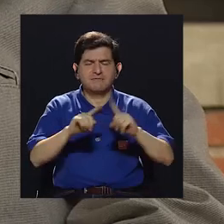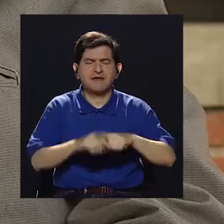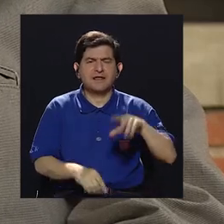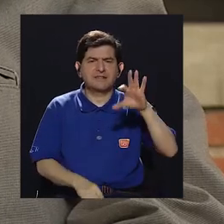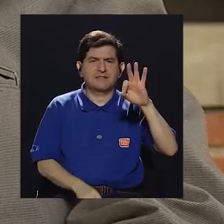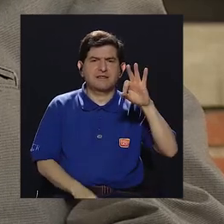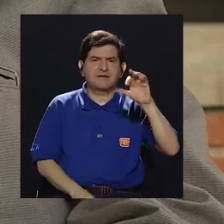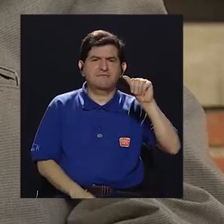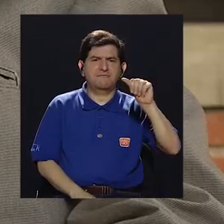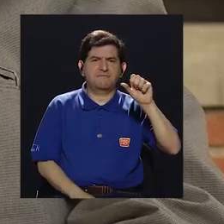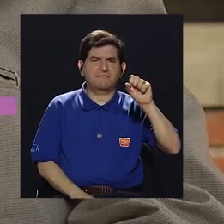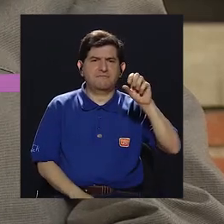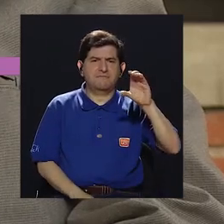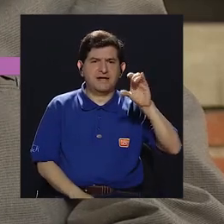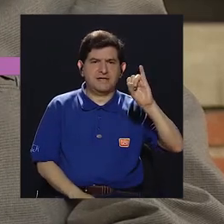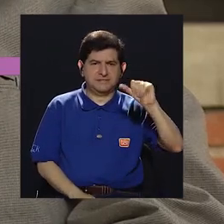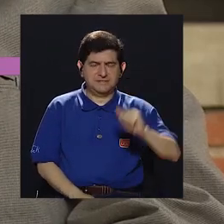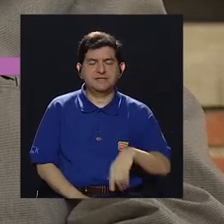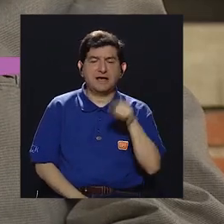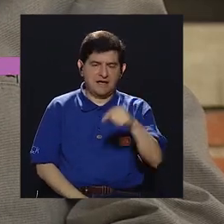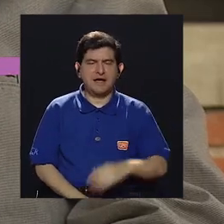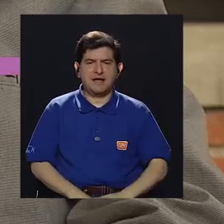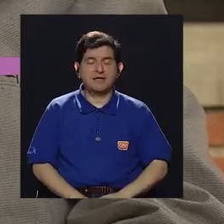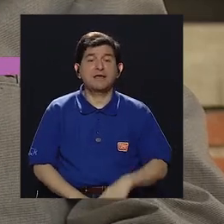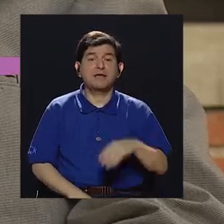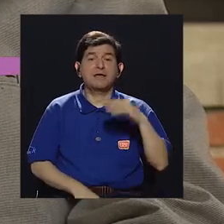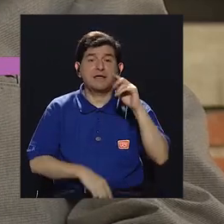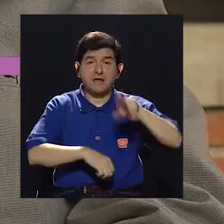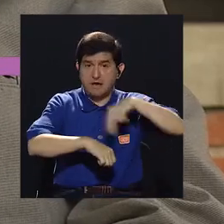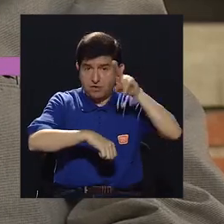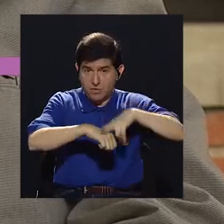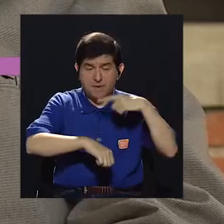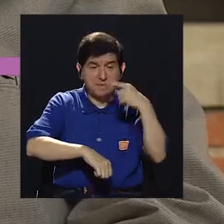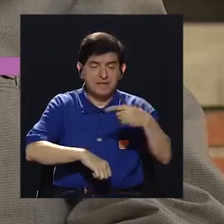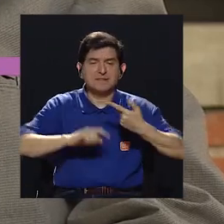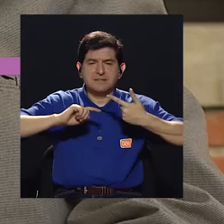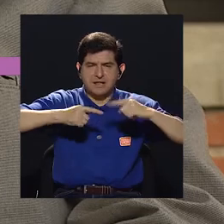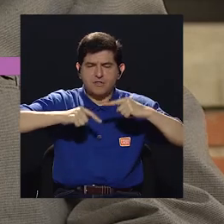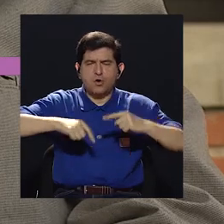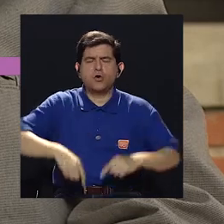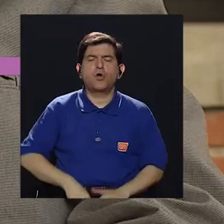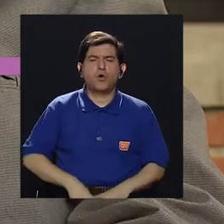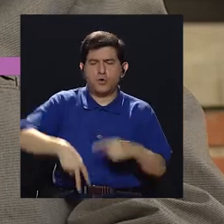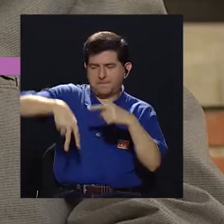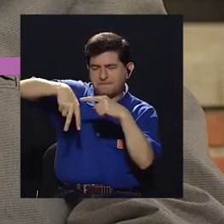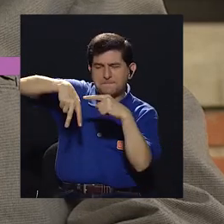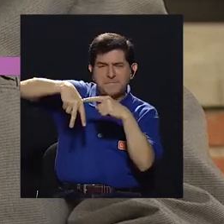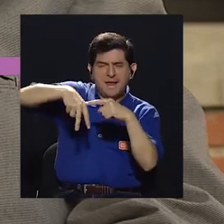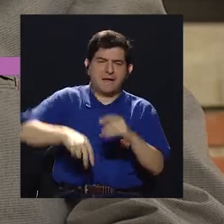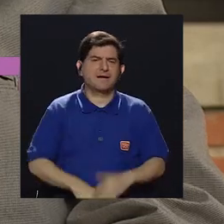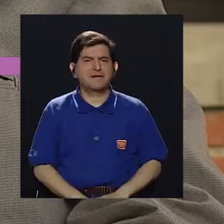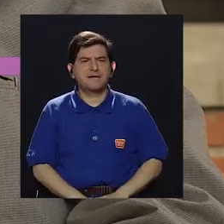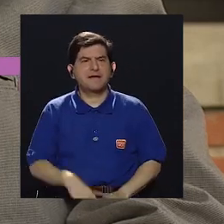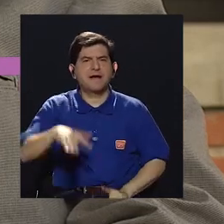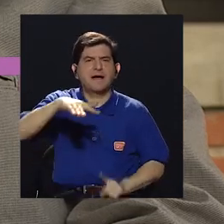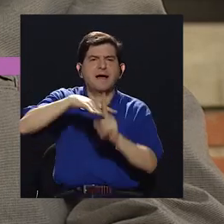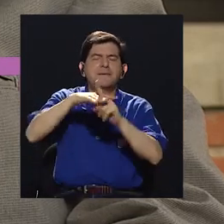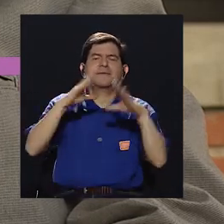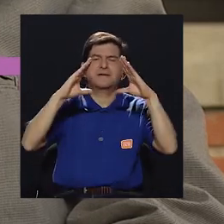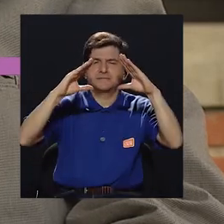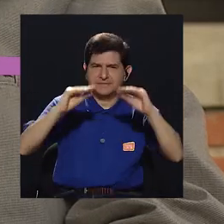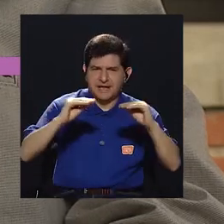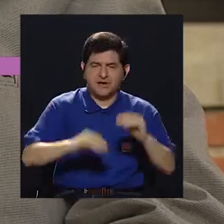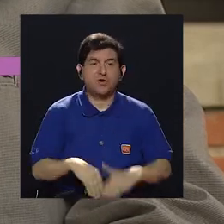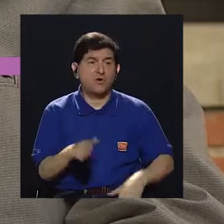fascias, que pueden dar alguna irritación de este nervio. Y típicamente, como te decías, ese dolor en la pierna, insistente, de aparición